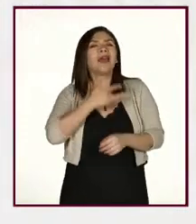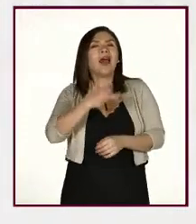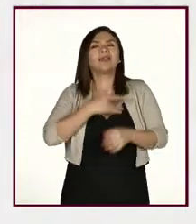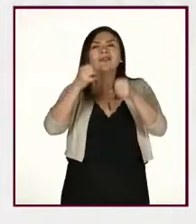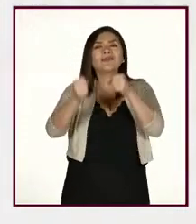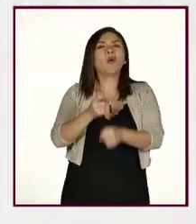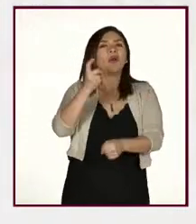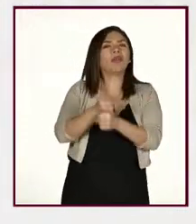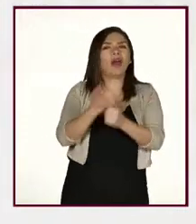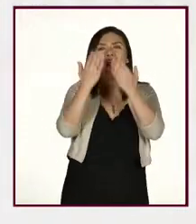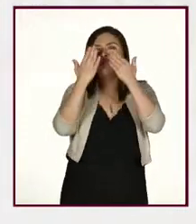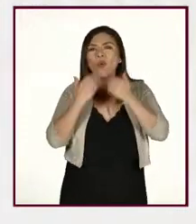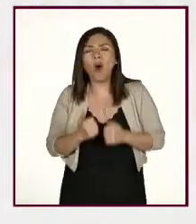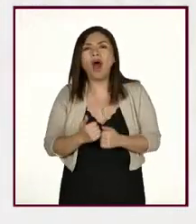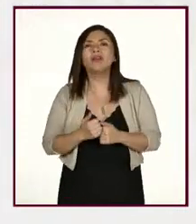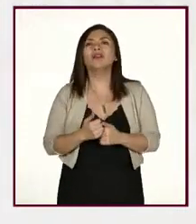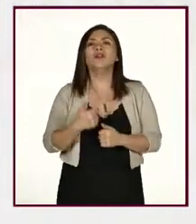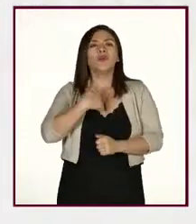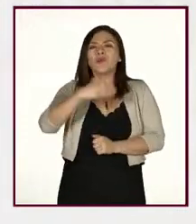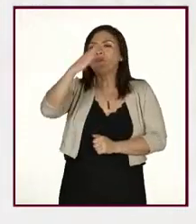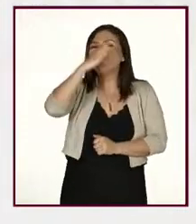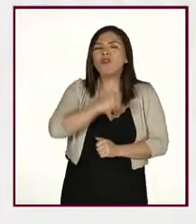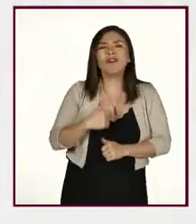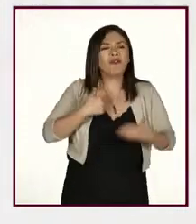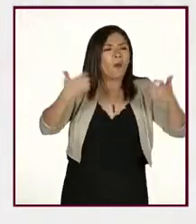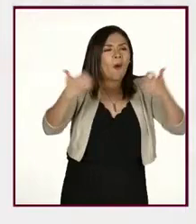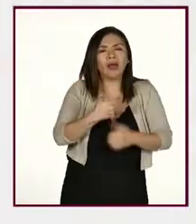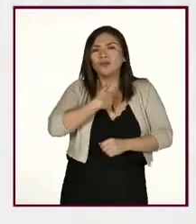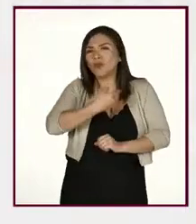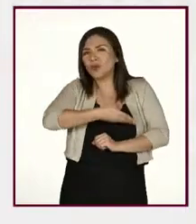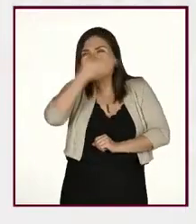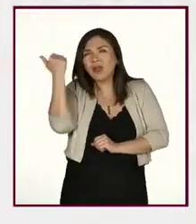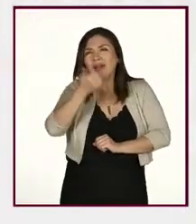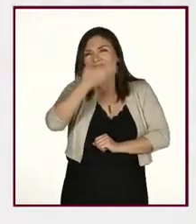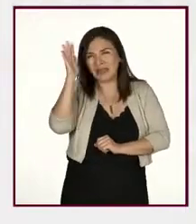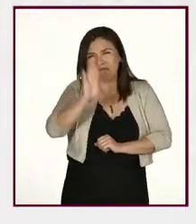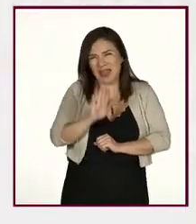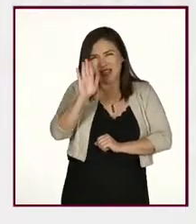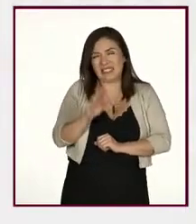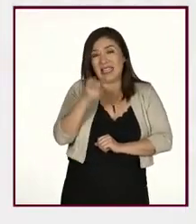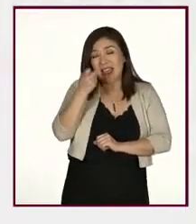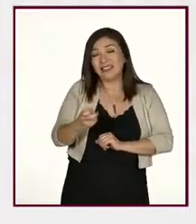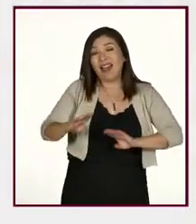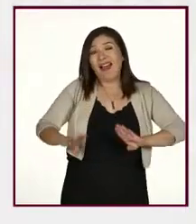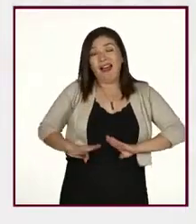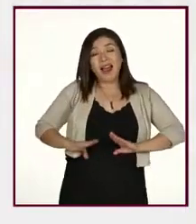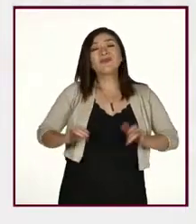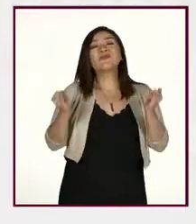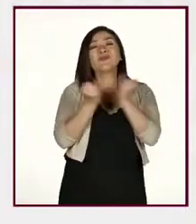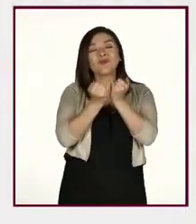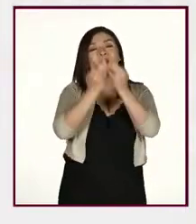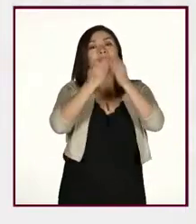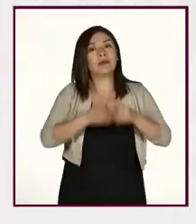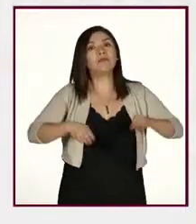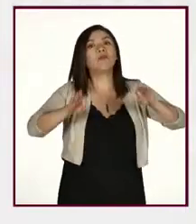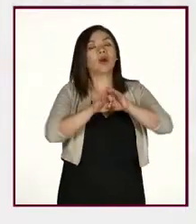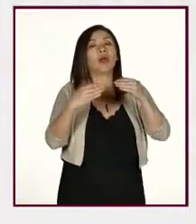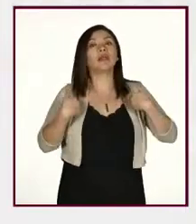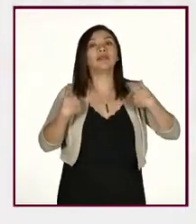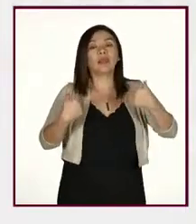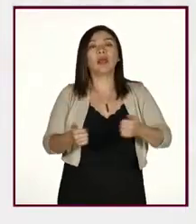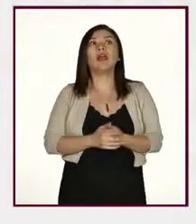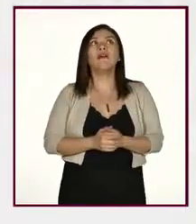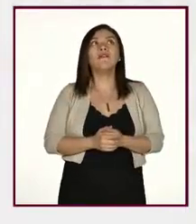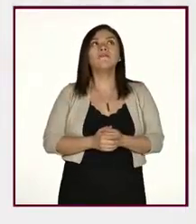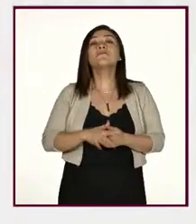un sentimiento de ineptitud. Entonces, ante estas características también es importante resaltar que